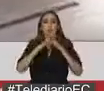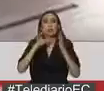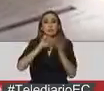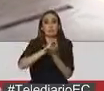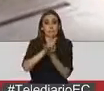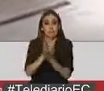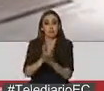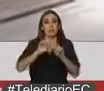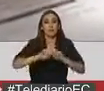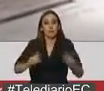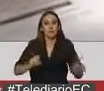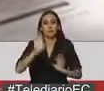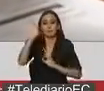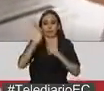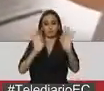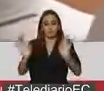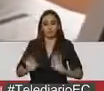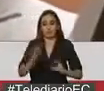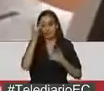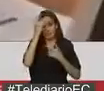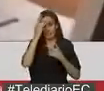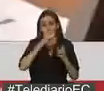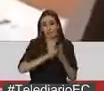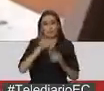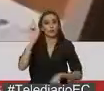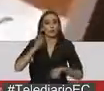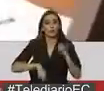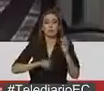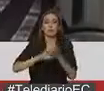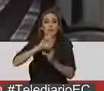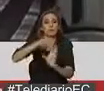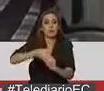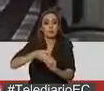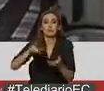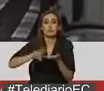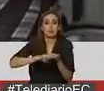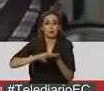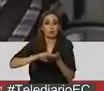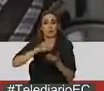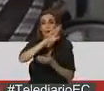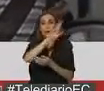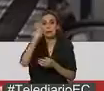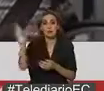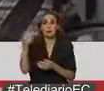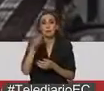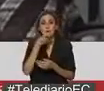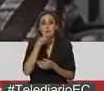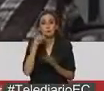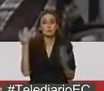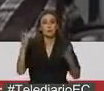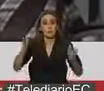pandemia del cobi 19 la sesión administrativa anual del organismo no se desarrolló en república dominicana sino en panamá